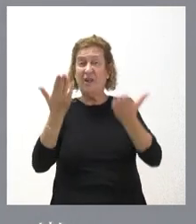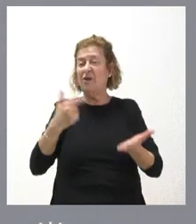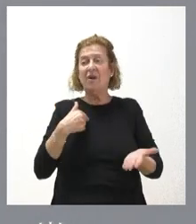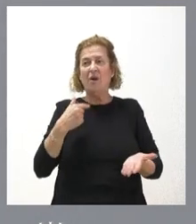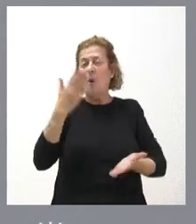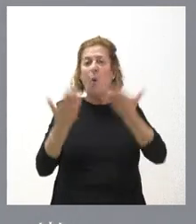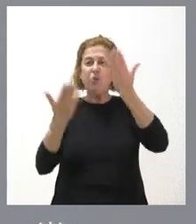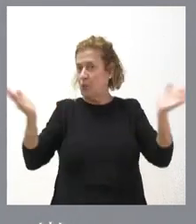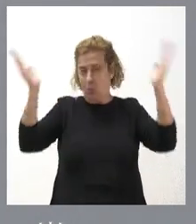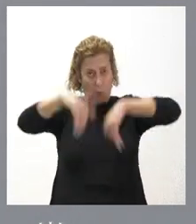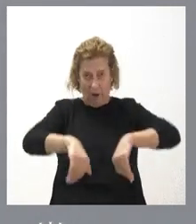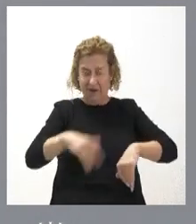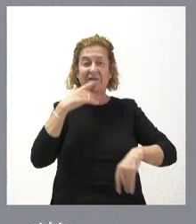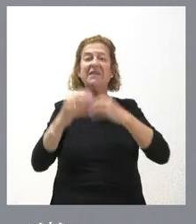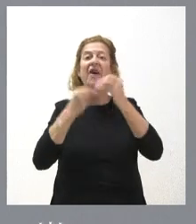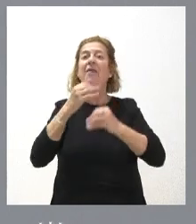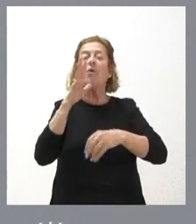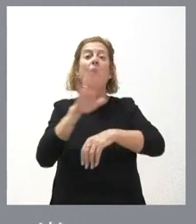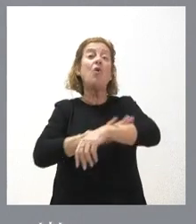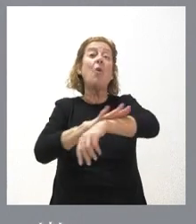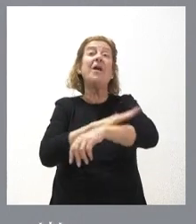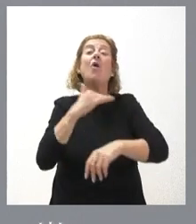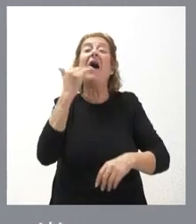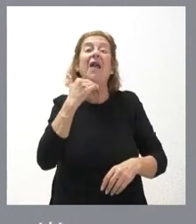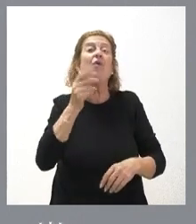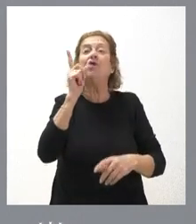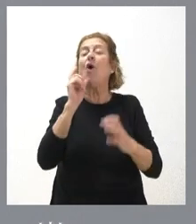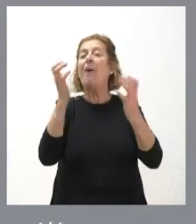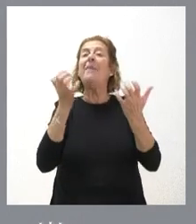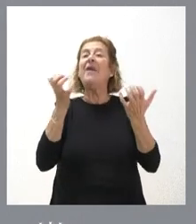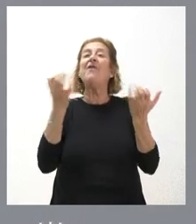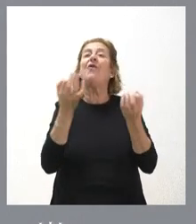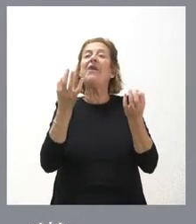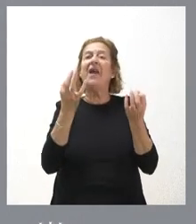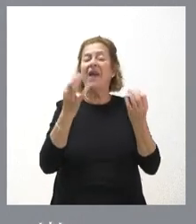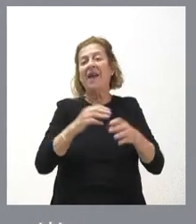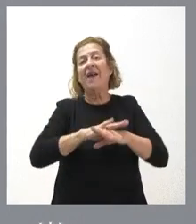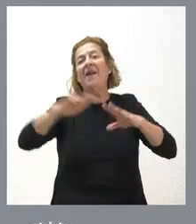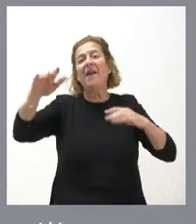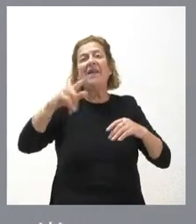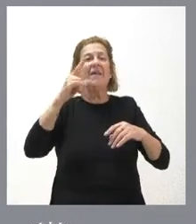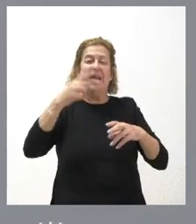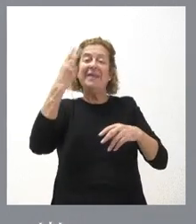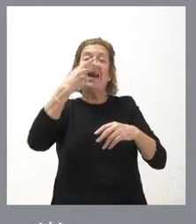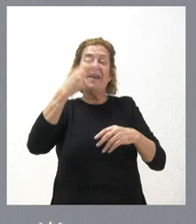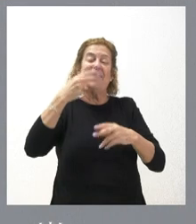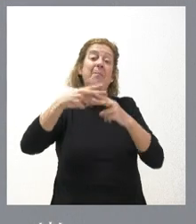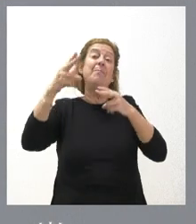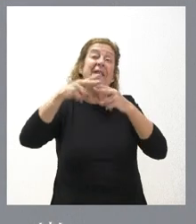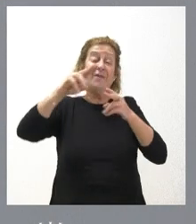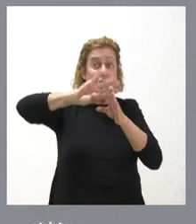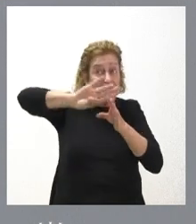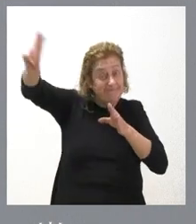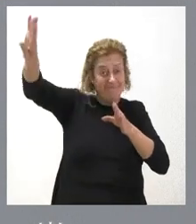Injusto que se hiciera por parte del gobierno algo que beneficie solamente al horizonte de los intereses de los partidos separ